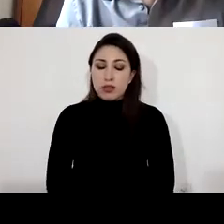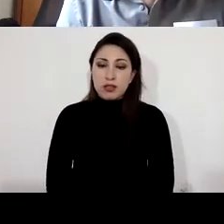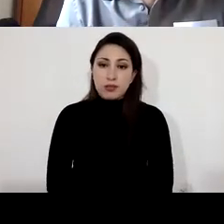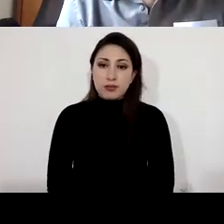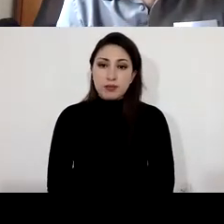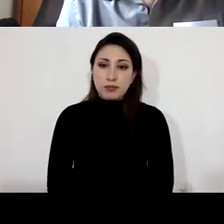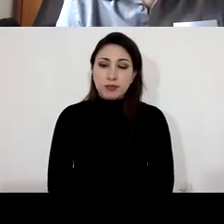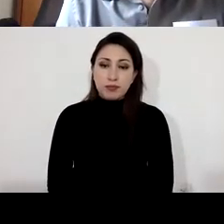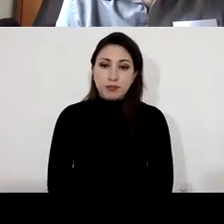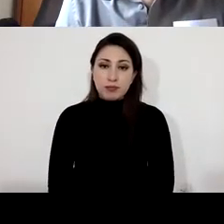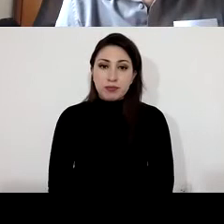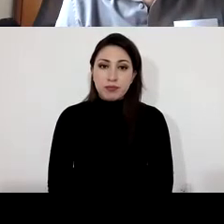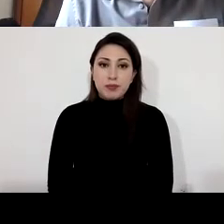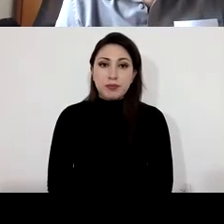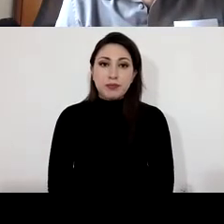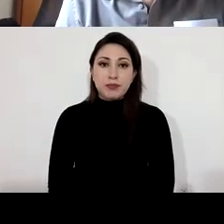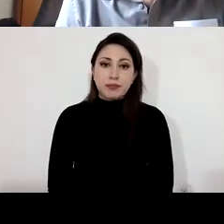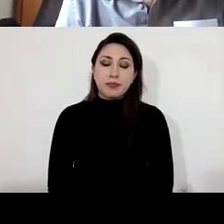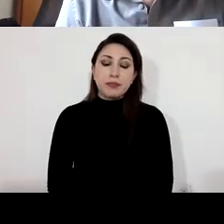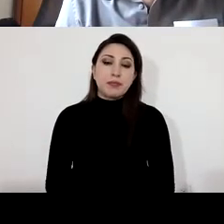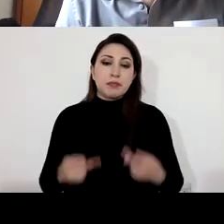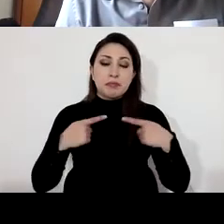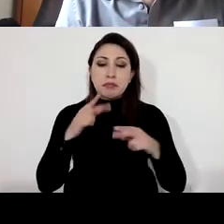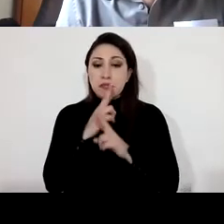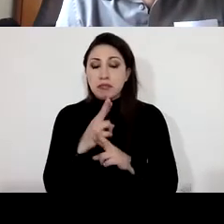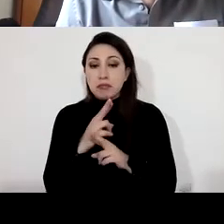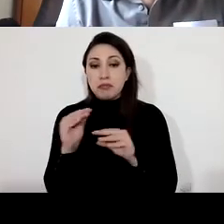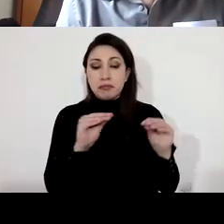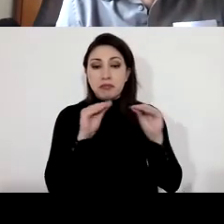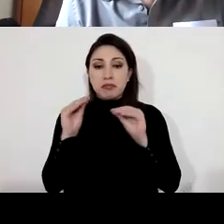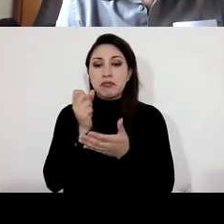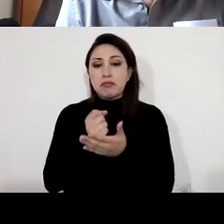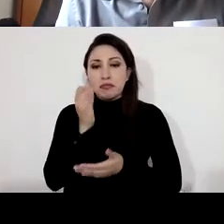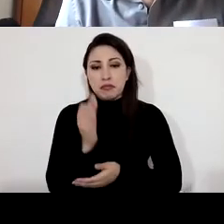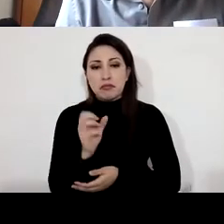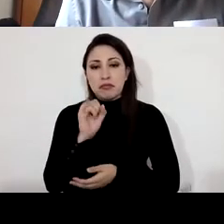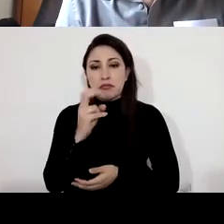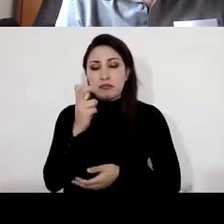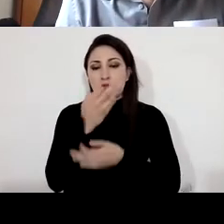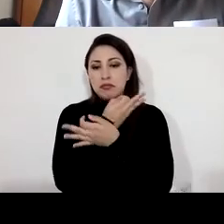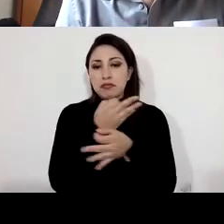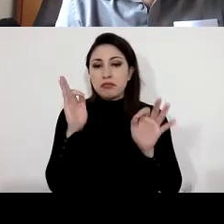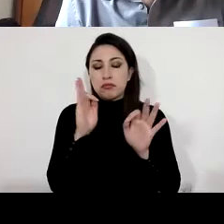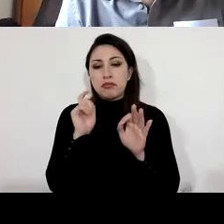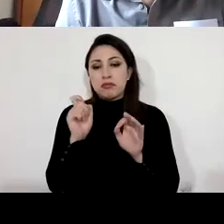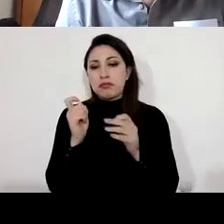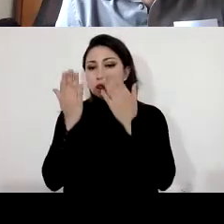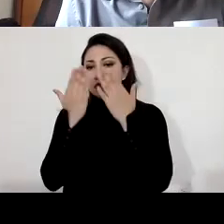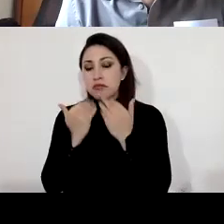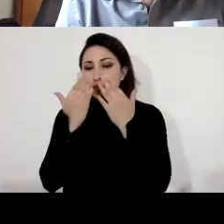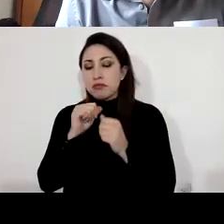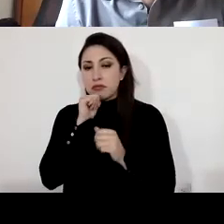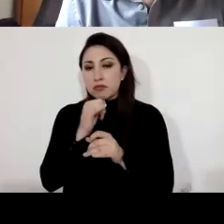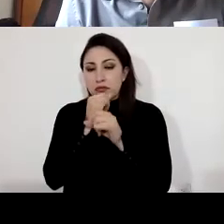Al no haber manifestación de voto en contrario, se estaría aprobando por unanimidad la declaratoria de inexistencia, y por lo cual